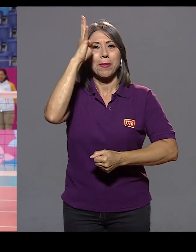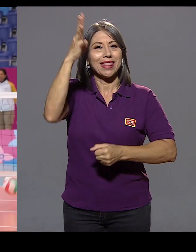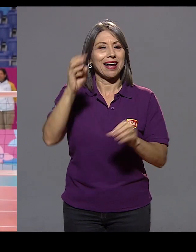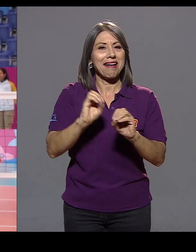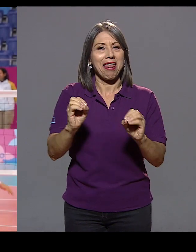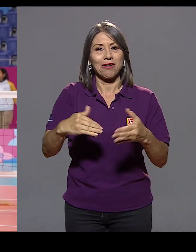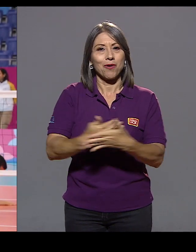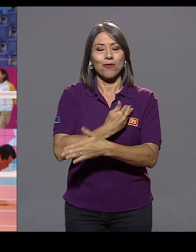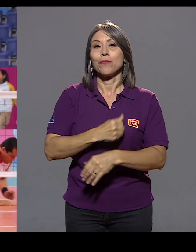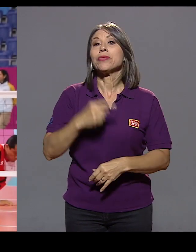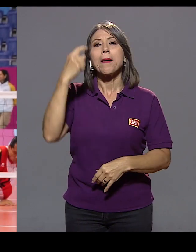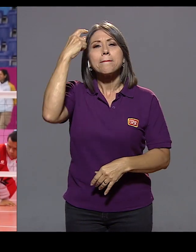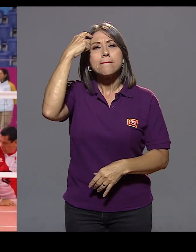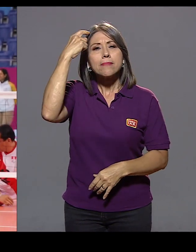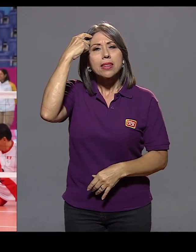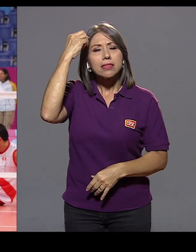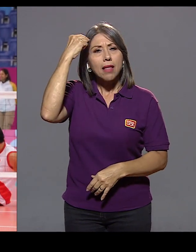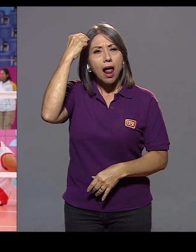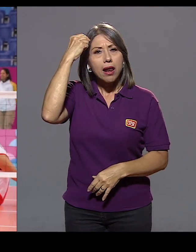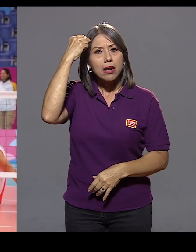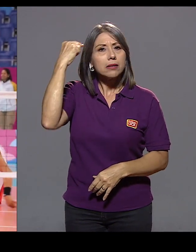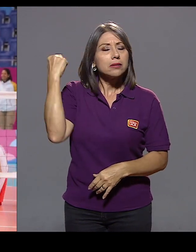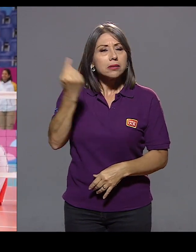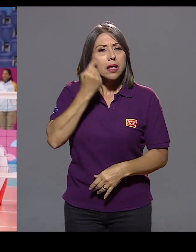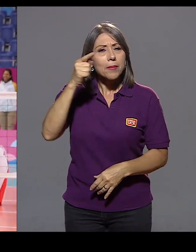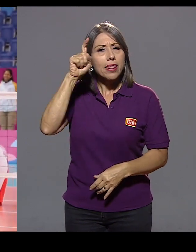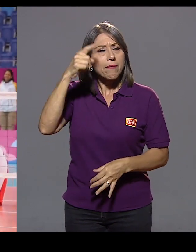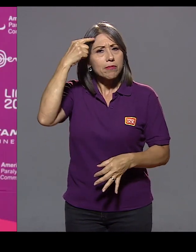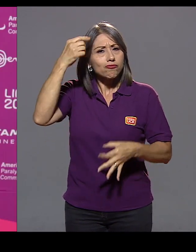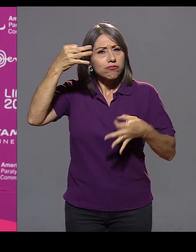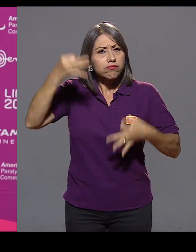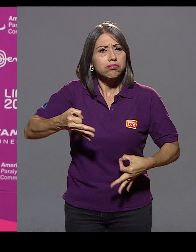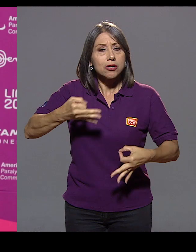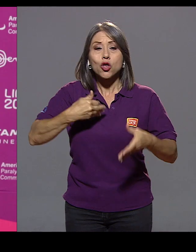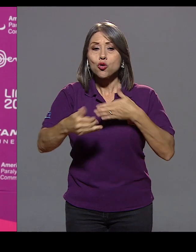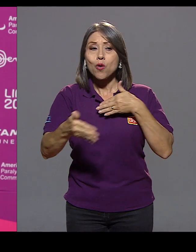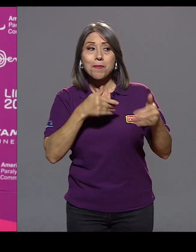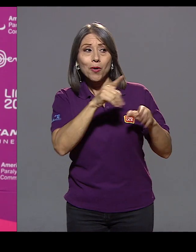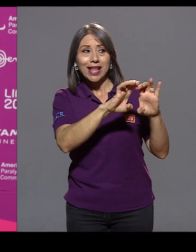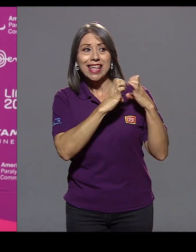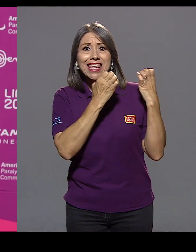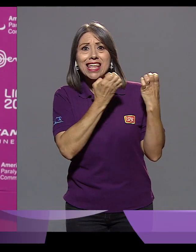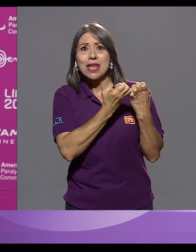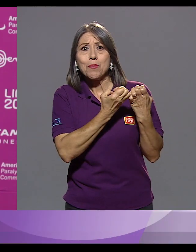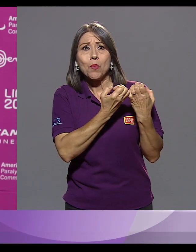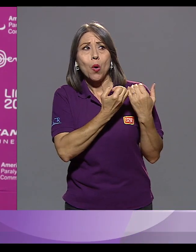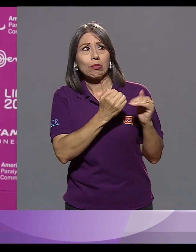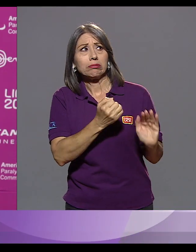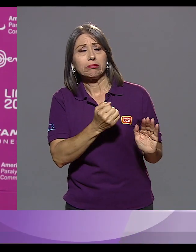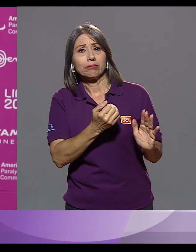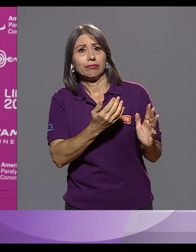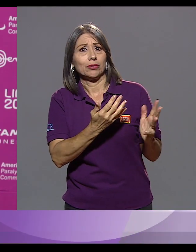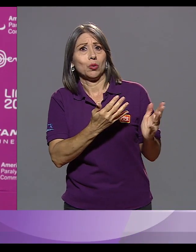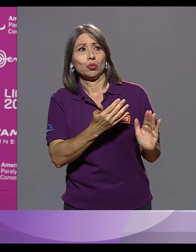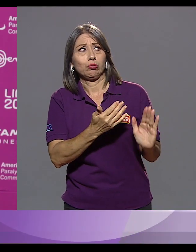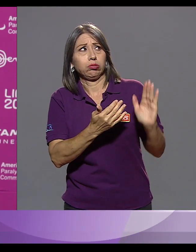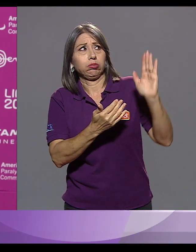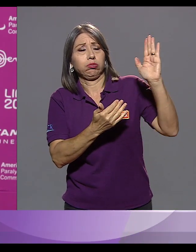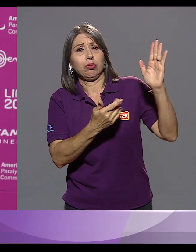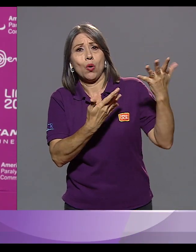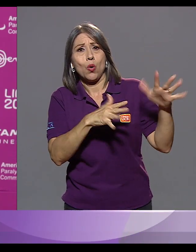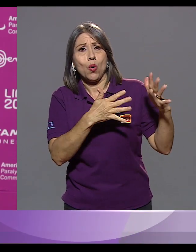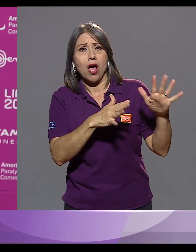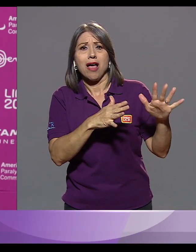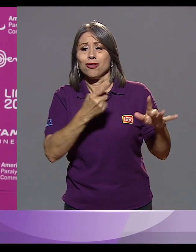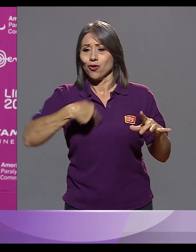nuevo. En la parte mental es donde tenemos que estar siempre bien ubicados, no importa que ellos nos lleven hasta 30 o 40 centímetros más de